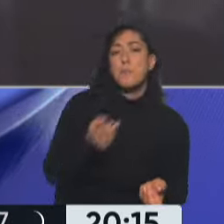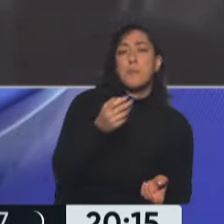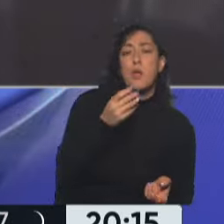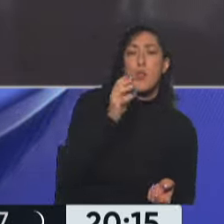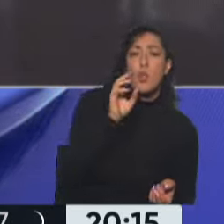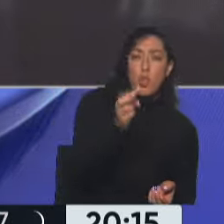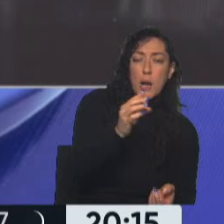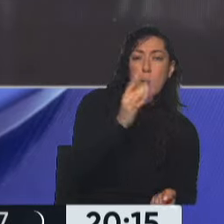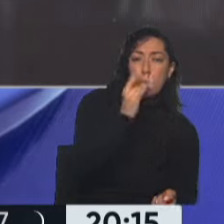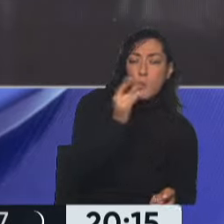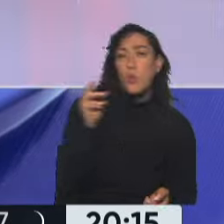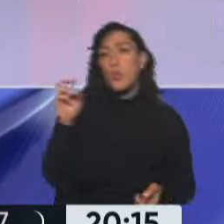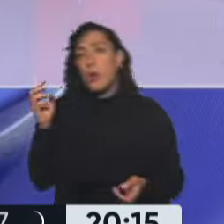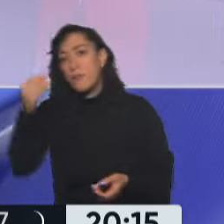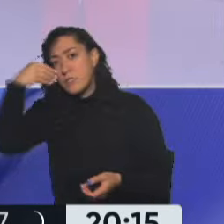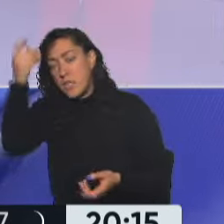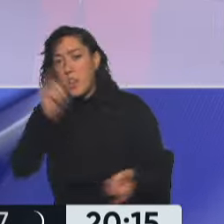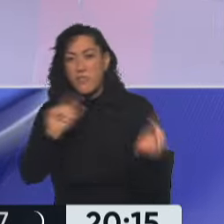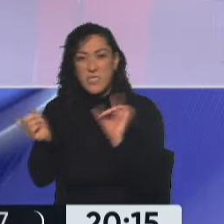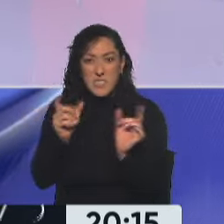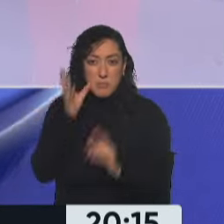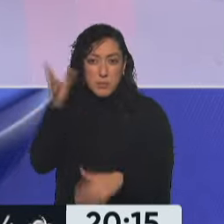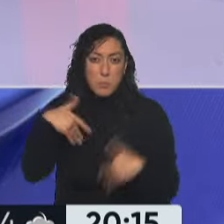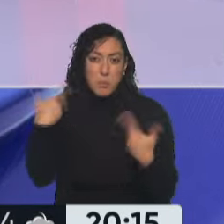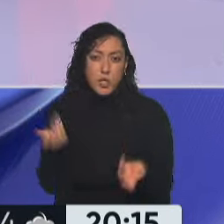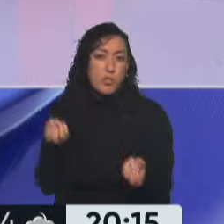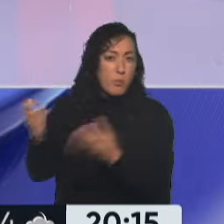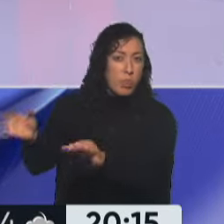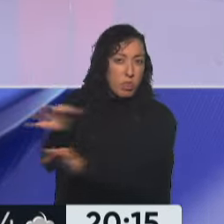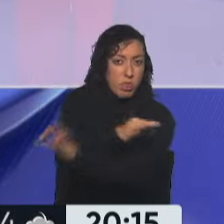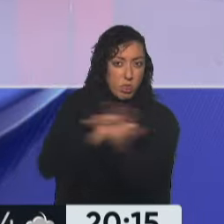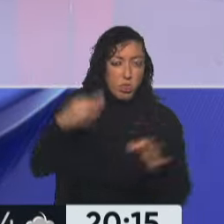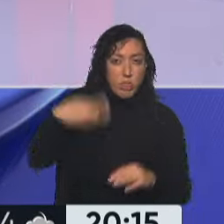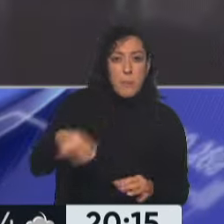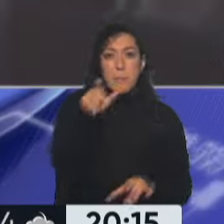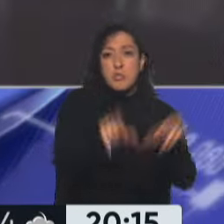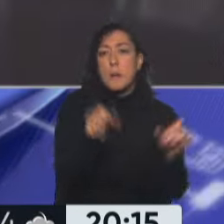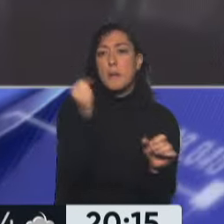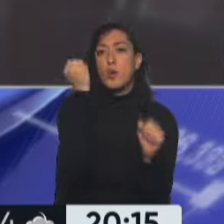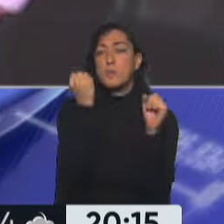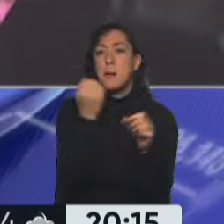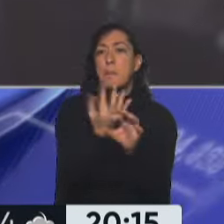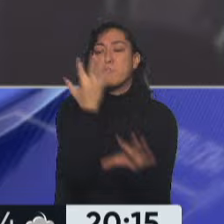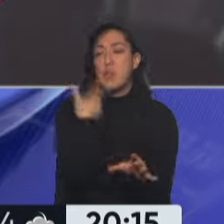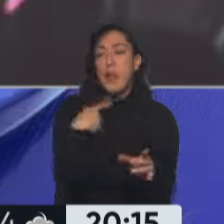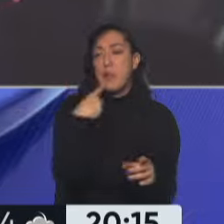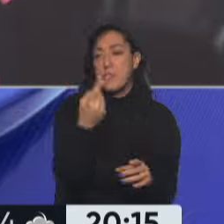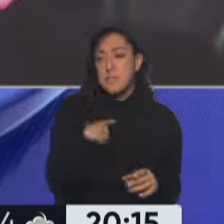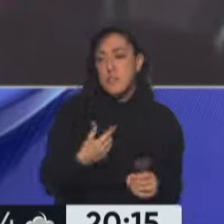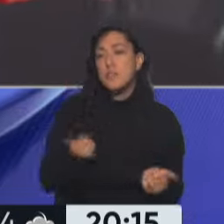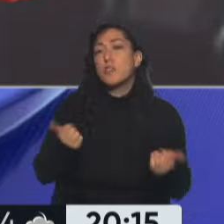comentar, retrocedió, el dólar informal, así que esos analistas hoy tendrían que desestimar las proyecciones que realizan.